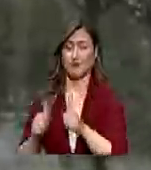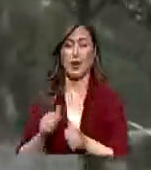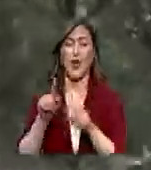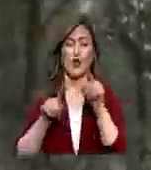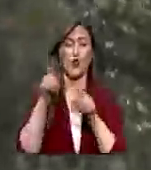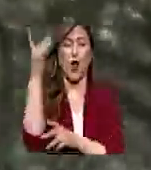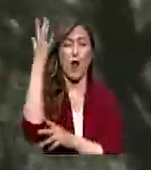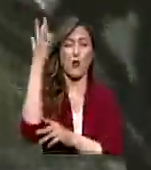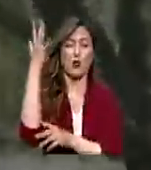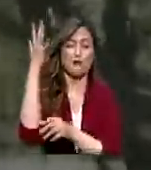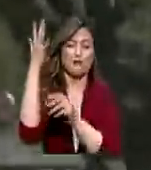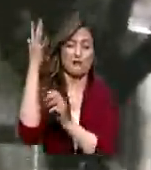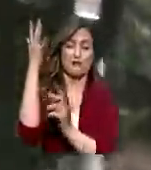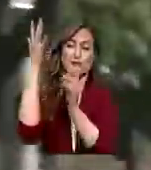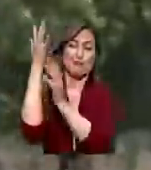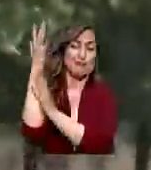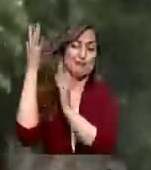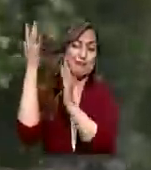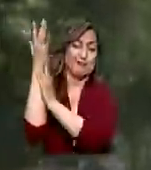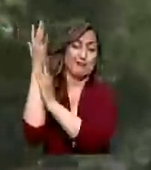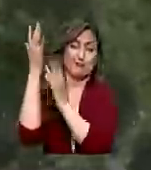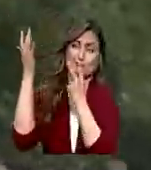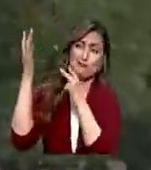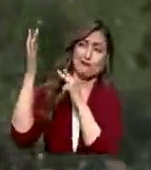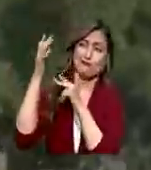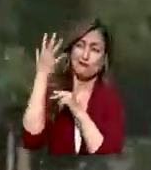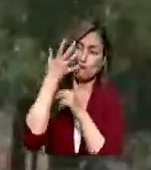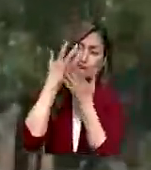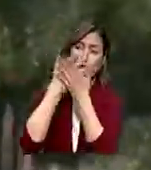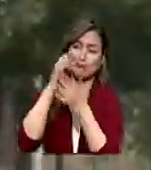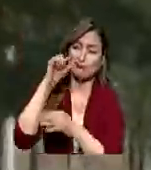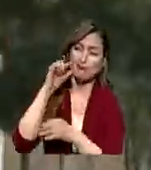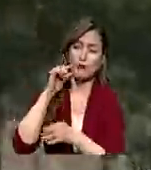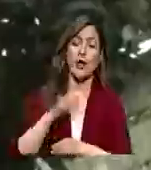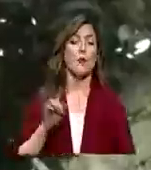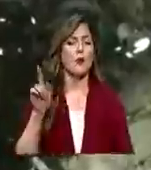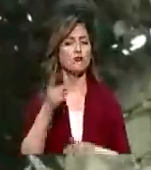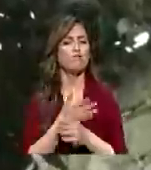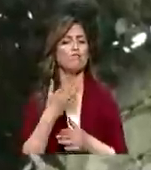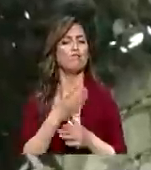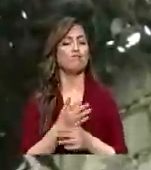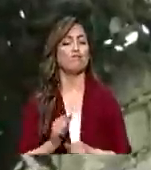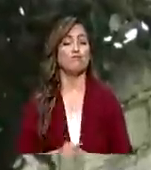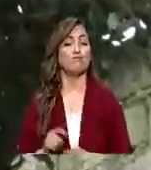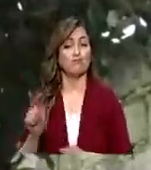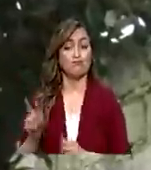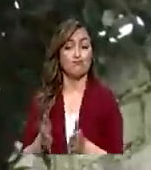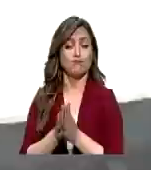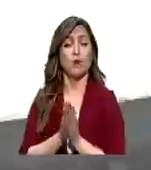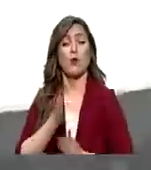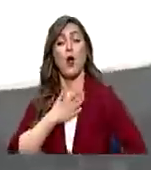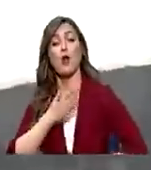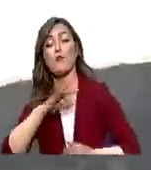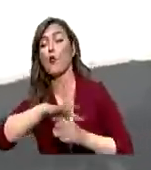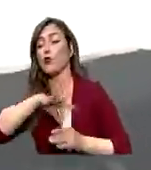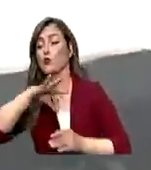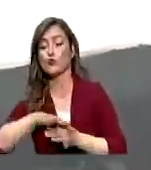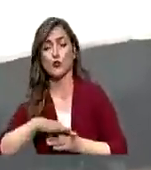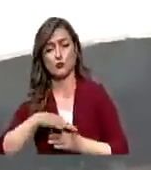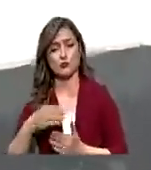pues están cubiertos con árboles, molestan a los ciudadanos. Ellos consideran que así como pidieron el voto, ahora